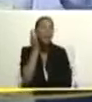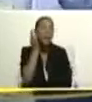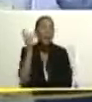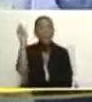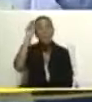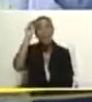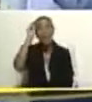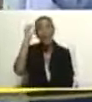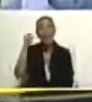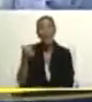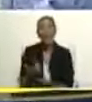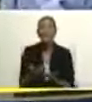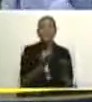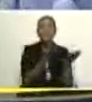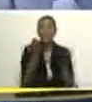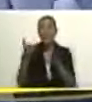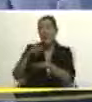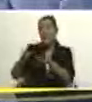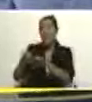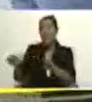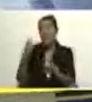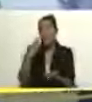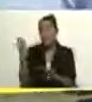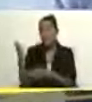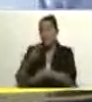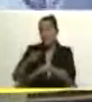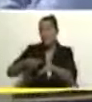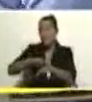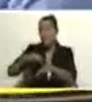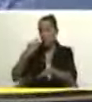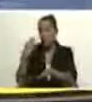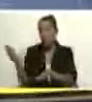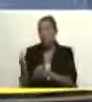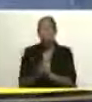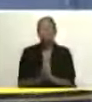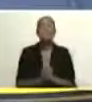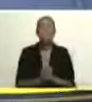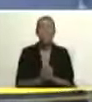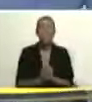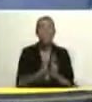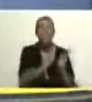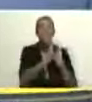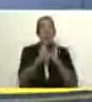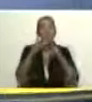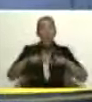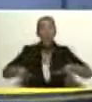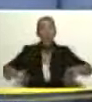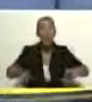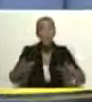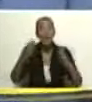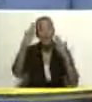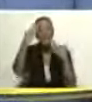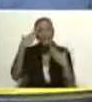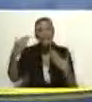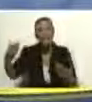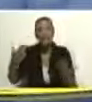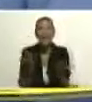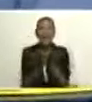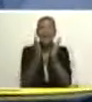maestra mayor, Yelitze. Bueno, ¿cómo van las Bricomiles entonces? Aquí vamos entrando en la biblioteca para saludarlos a